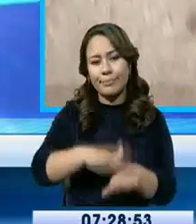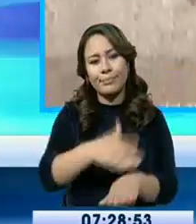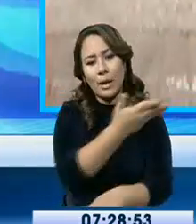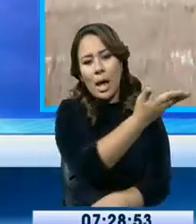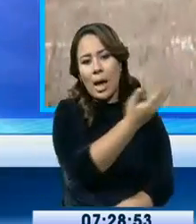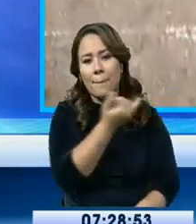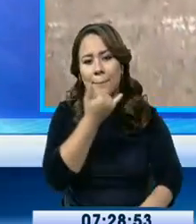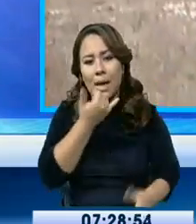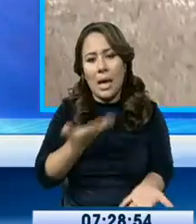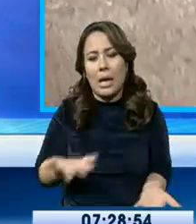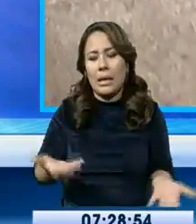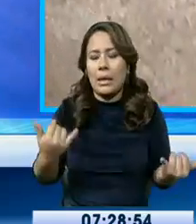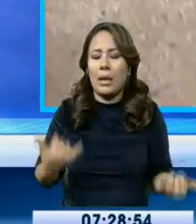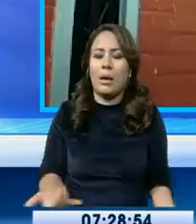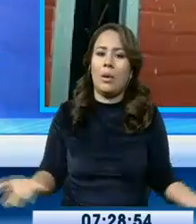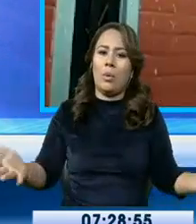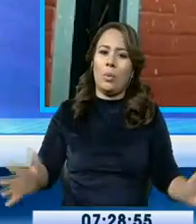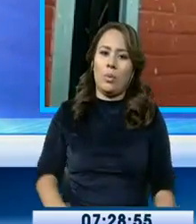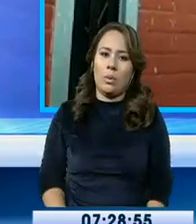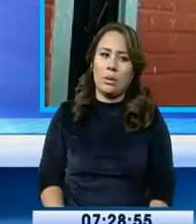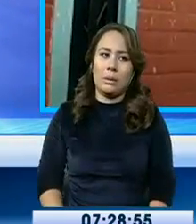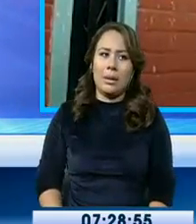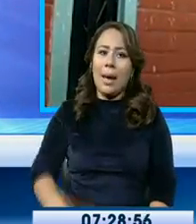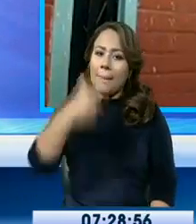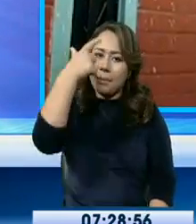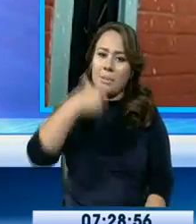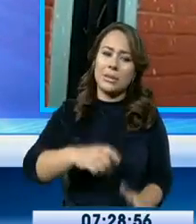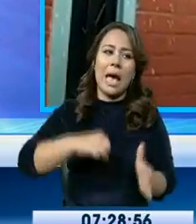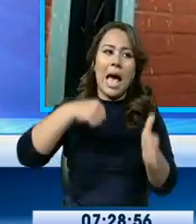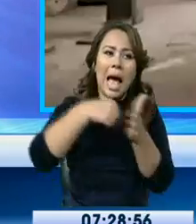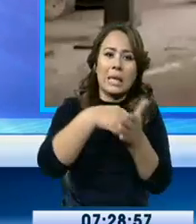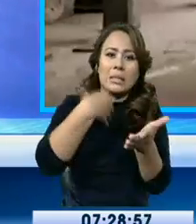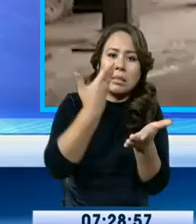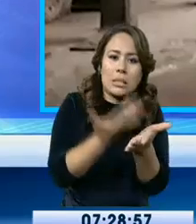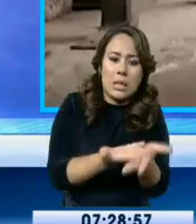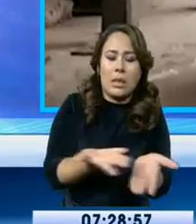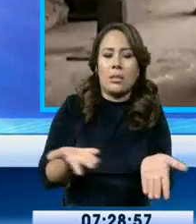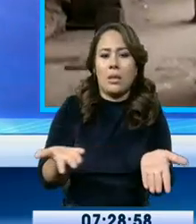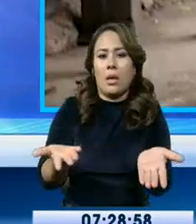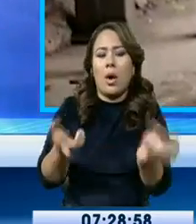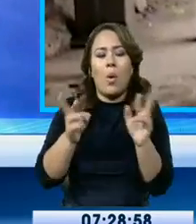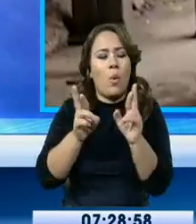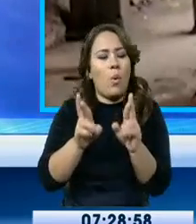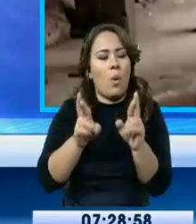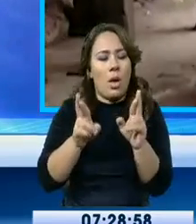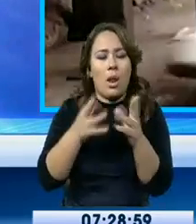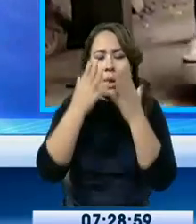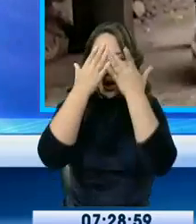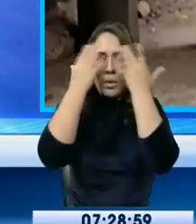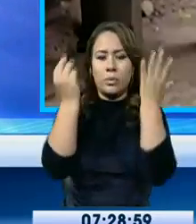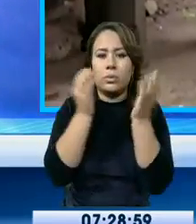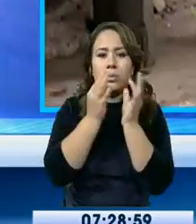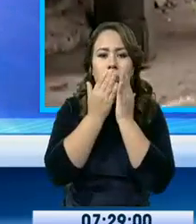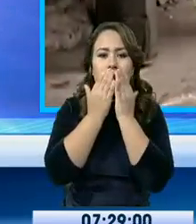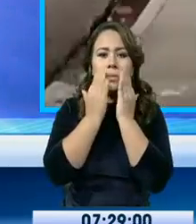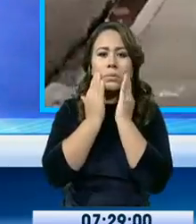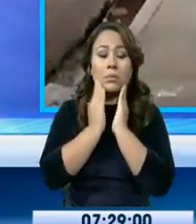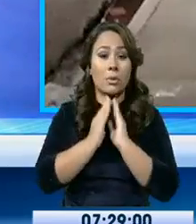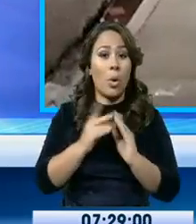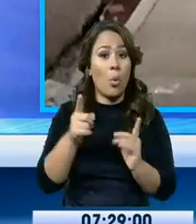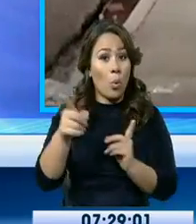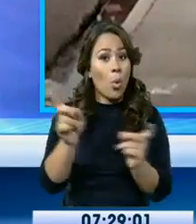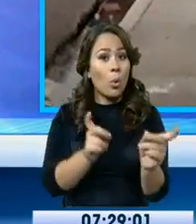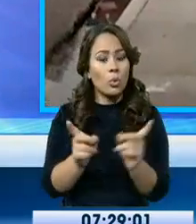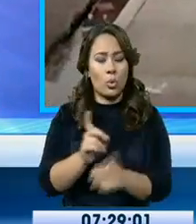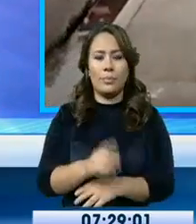ha ocurrido con este ciudadano que tuvo este accidente y que esperemos logre recuperarse. Así que mucho control y